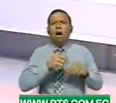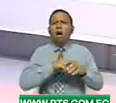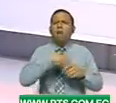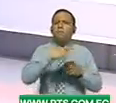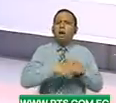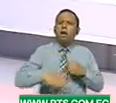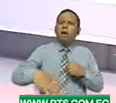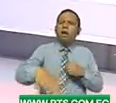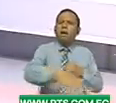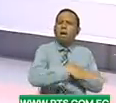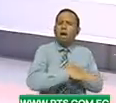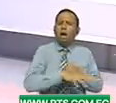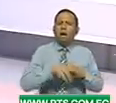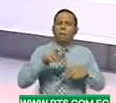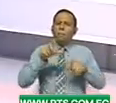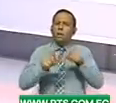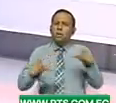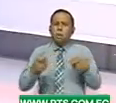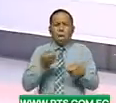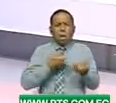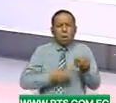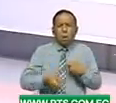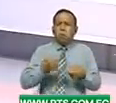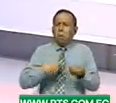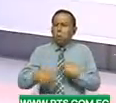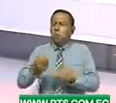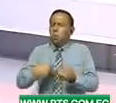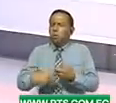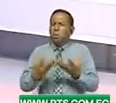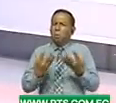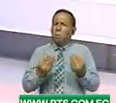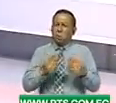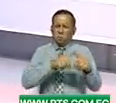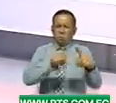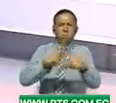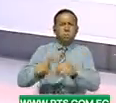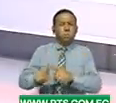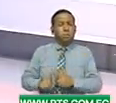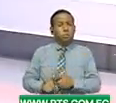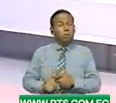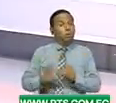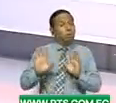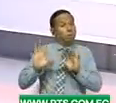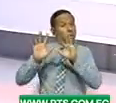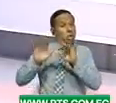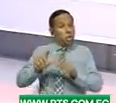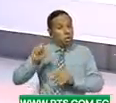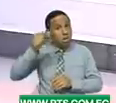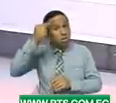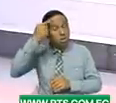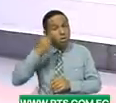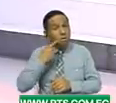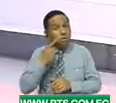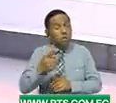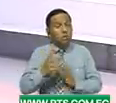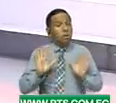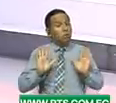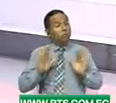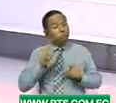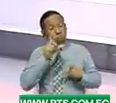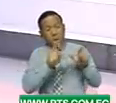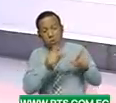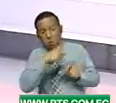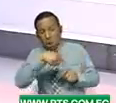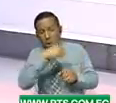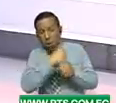informales en los exteriores de la Casa de Salud. En tanto, la Secretaría de Estado resaltó que no descarta nueva separación